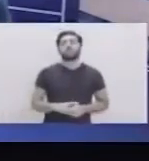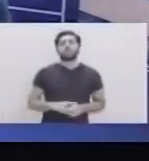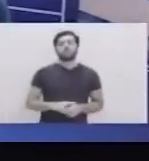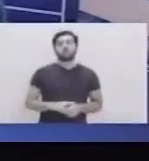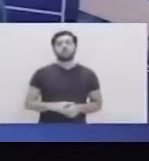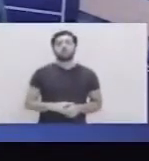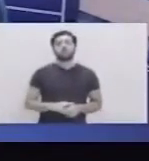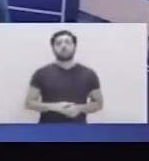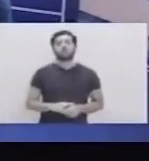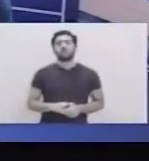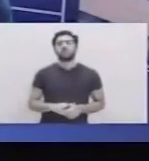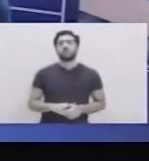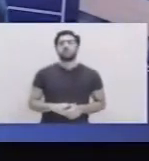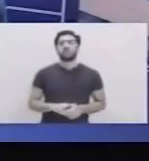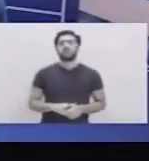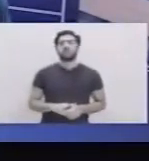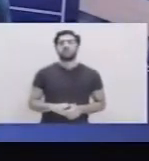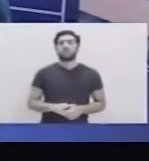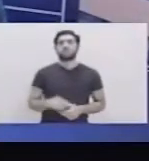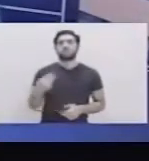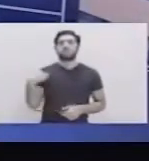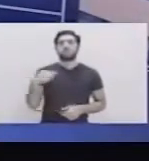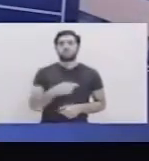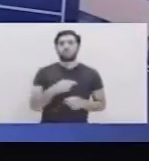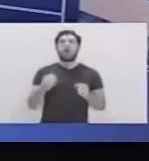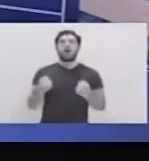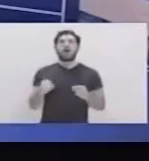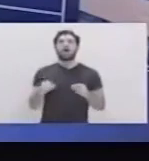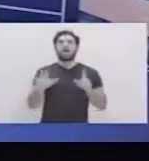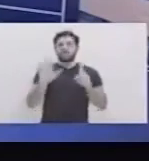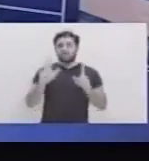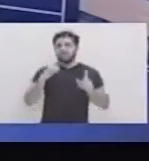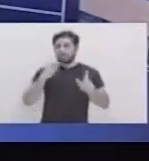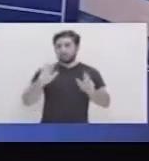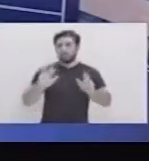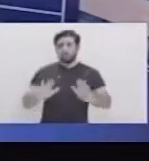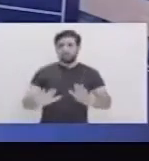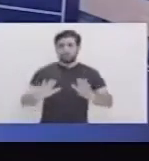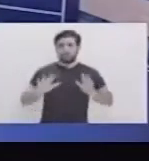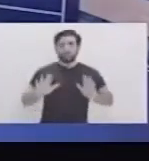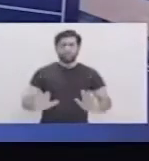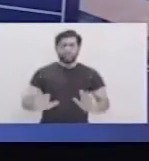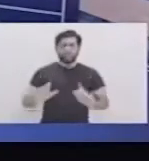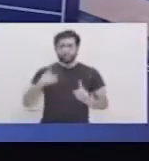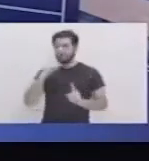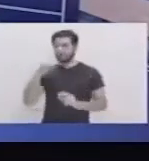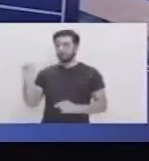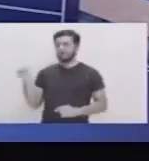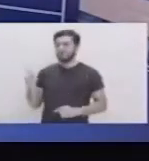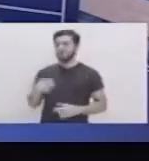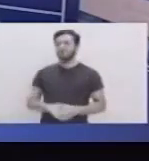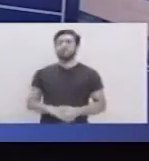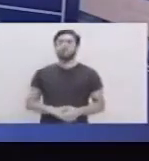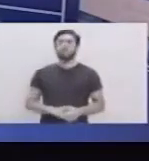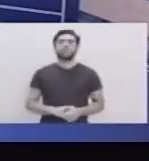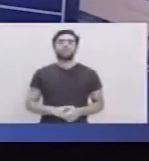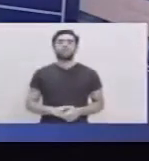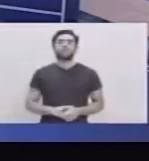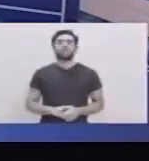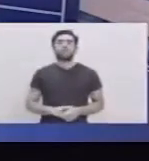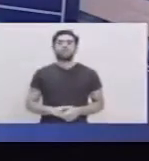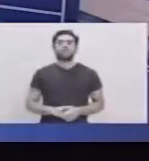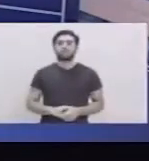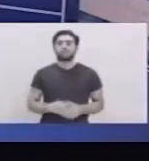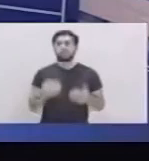Voy a realizar lo que son 6 despechadas. 1, 2, 3,